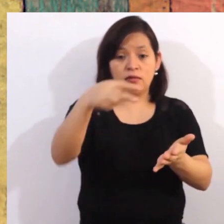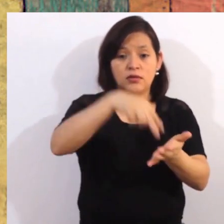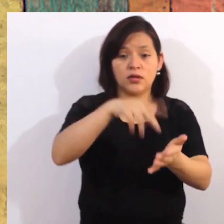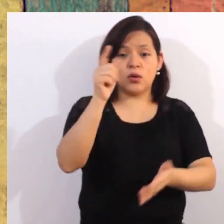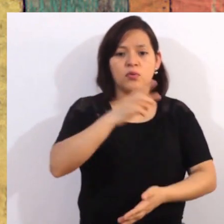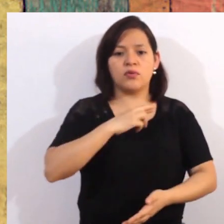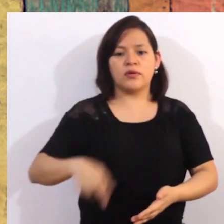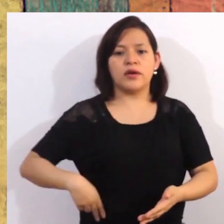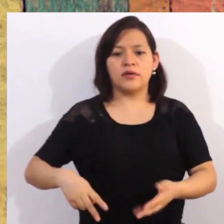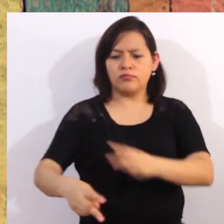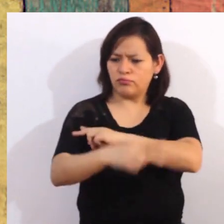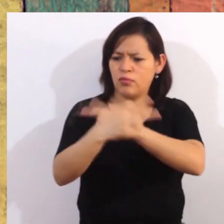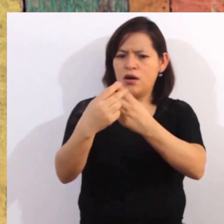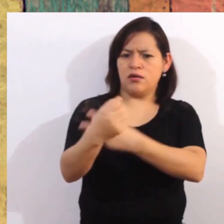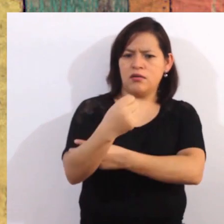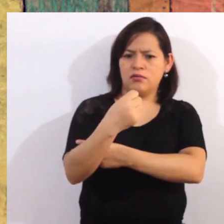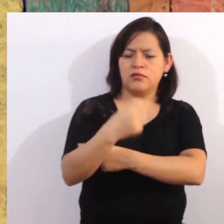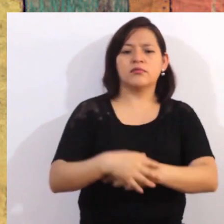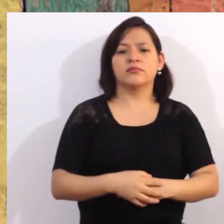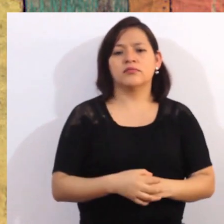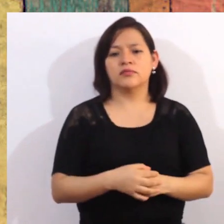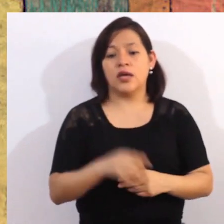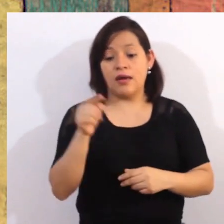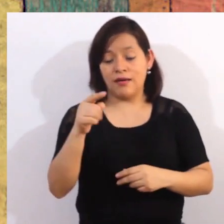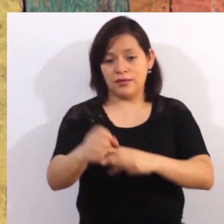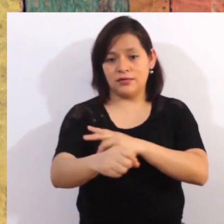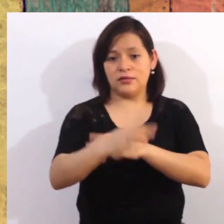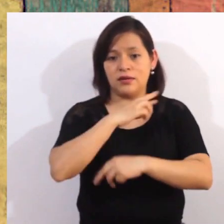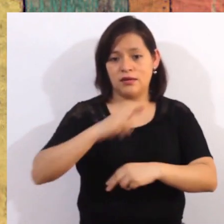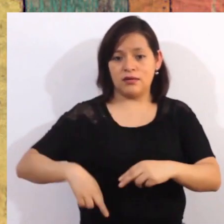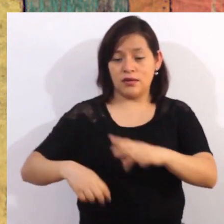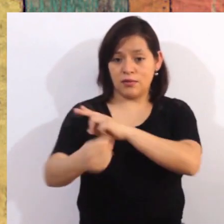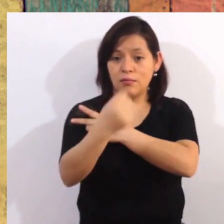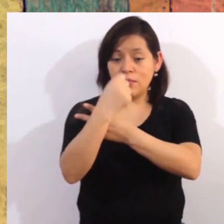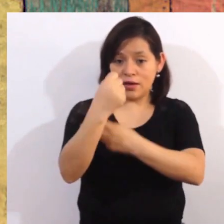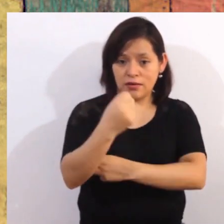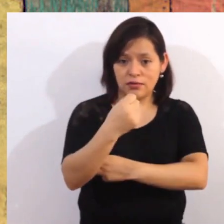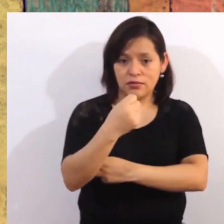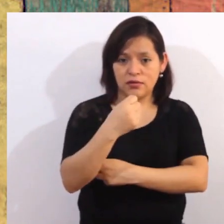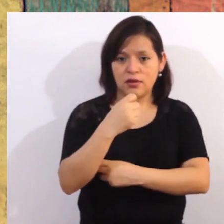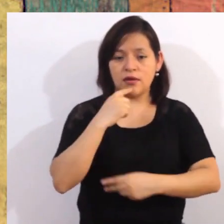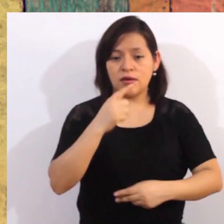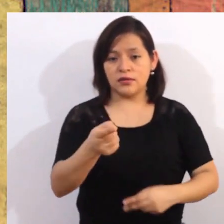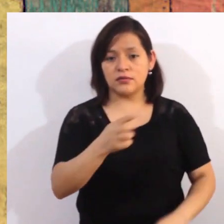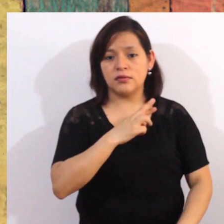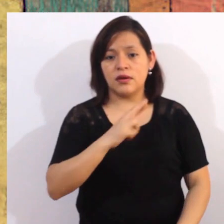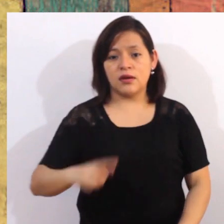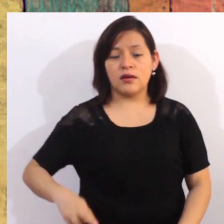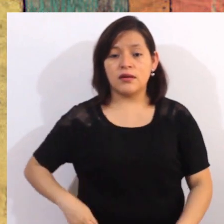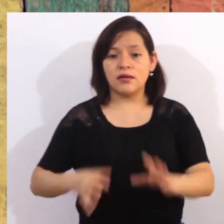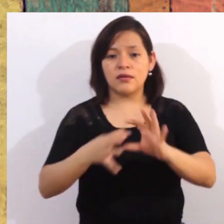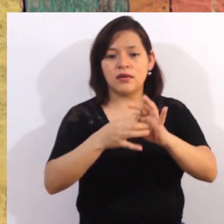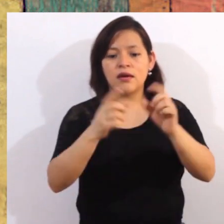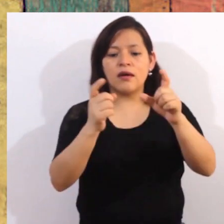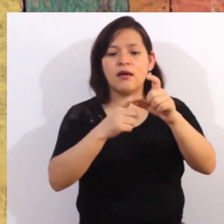un rey valiente. Este rey valiente, ¿quién es? Obviamente es una referencia clarísima al